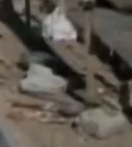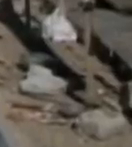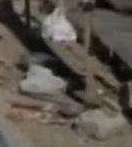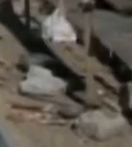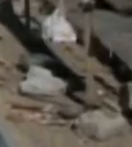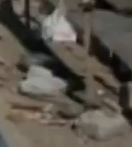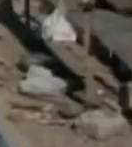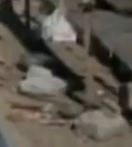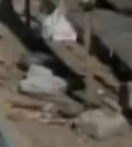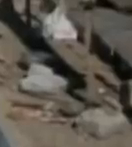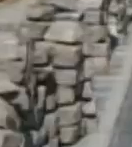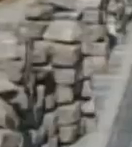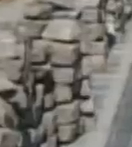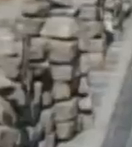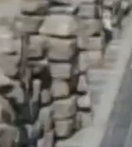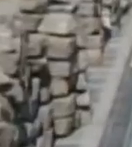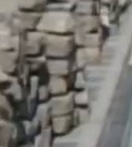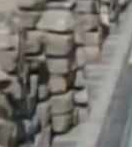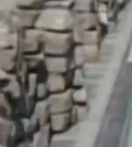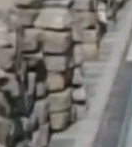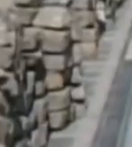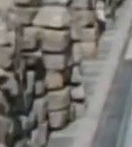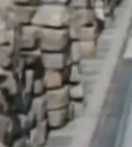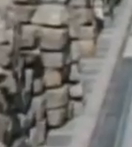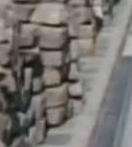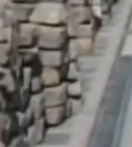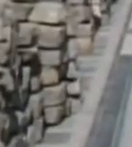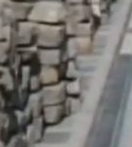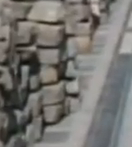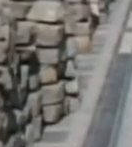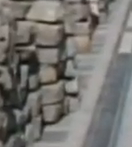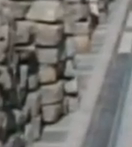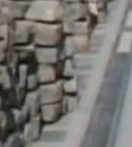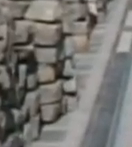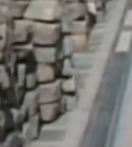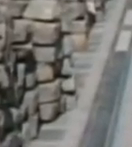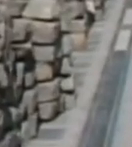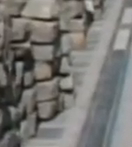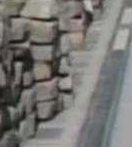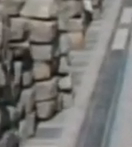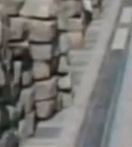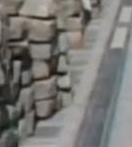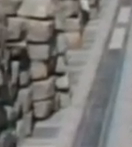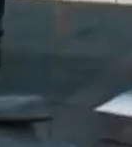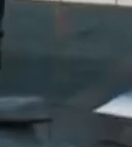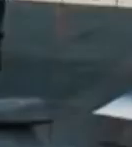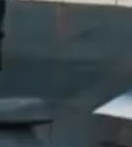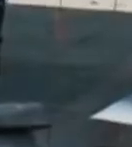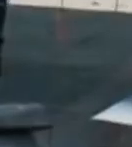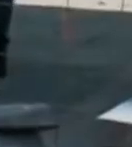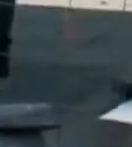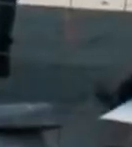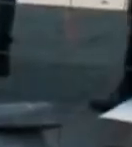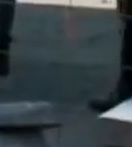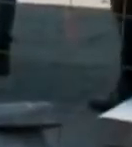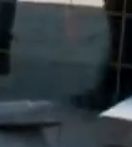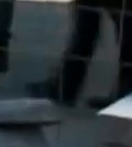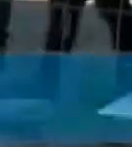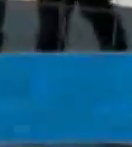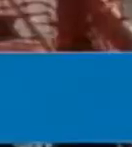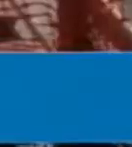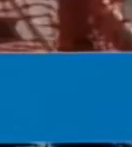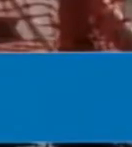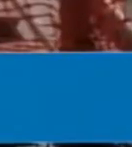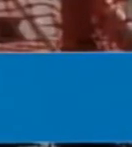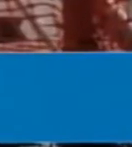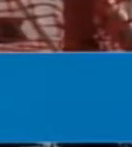El futuro del tranvía podría definirse este día viernes, que vence el plazo para que la empresa fiscalizadora presente el informe sobre los justificativos